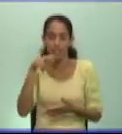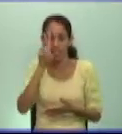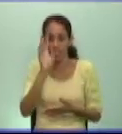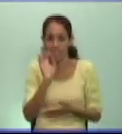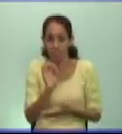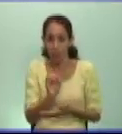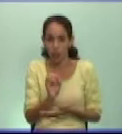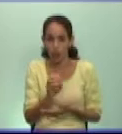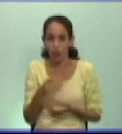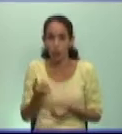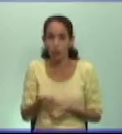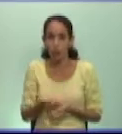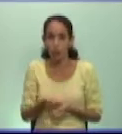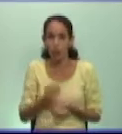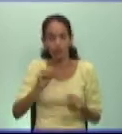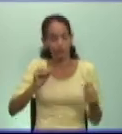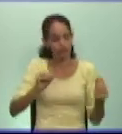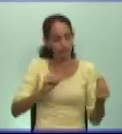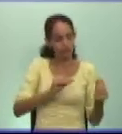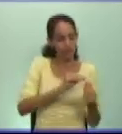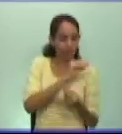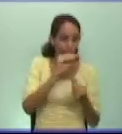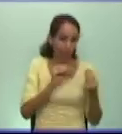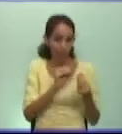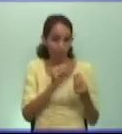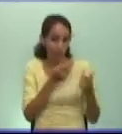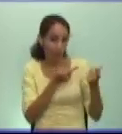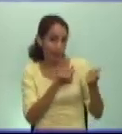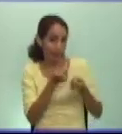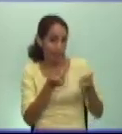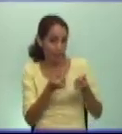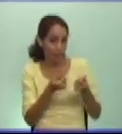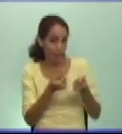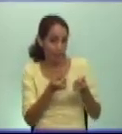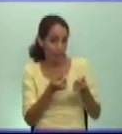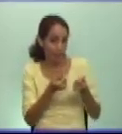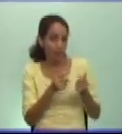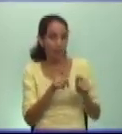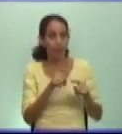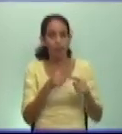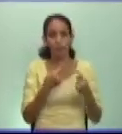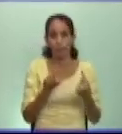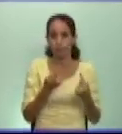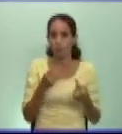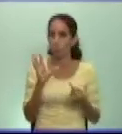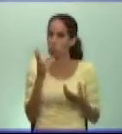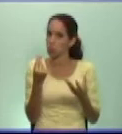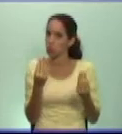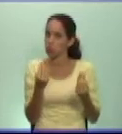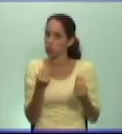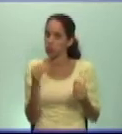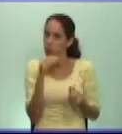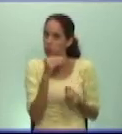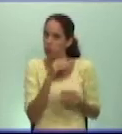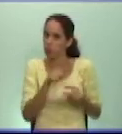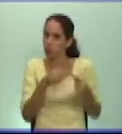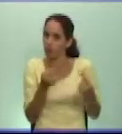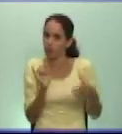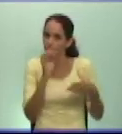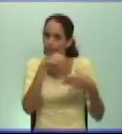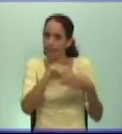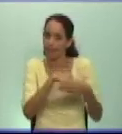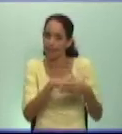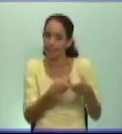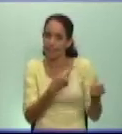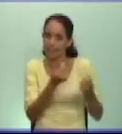integración se giró un poco más a la parte económica y vimos varios modelos de integración económica. Sin embargo, ya a finales de los